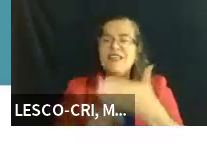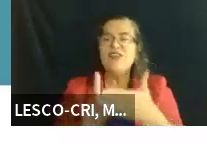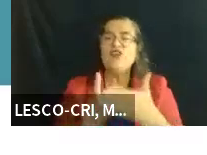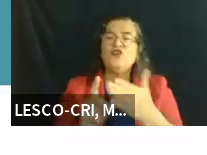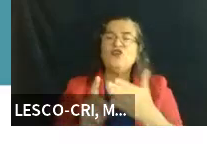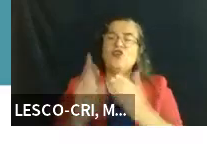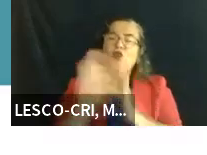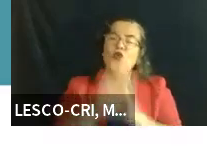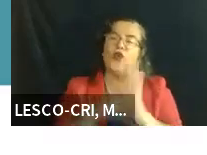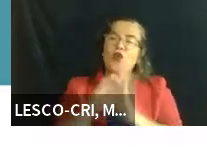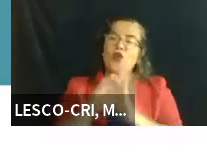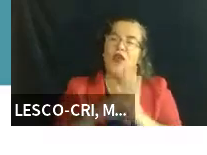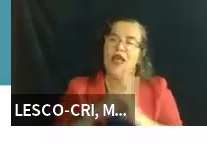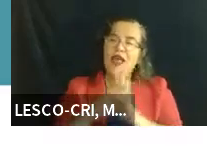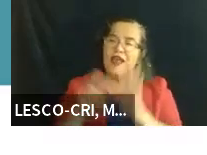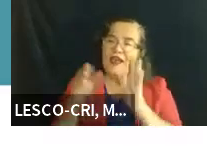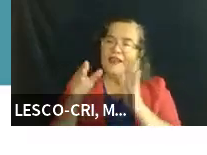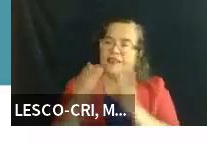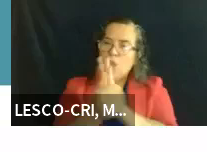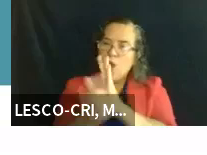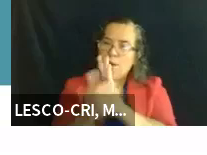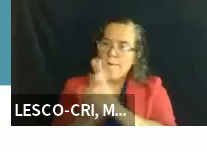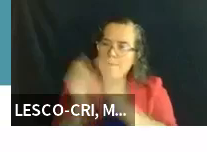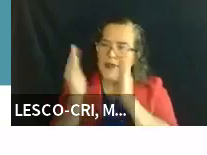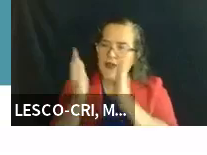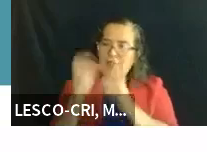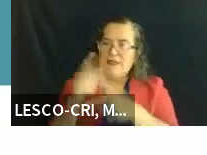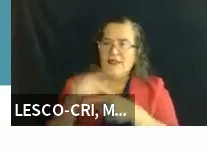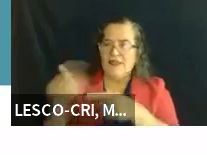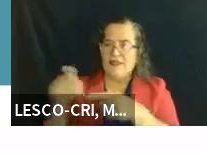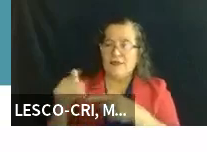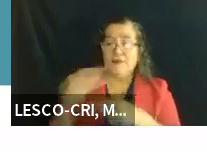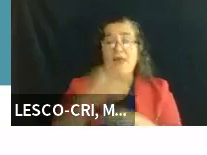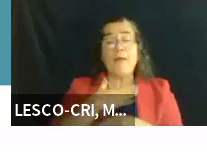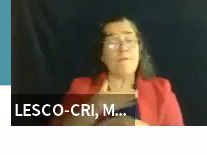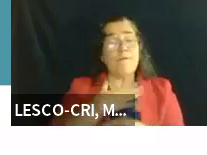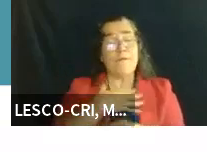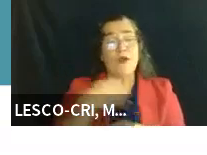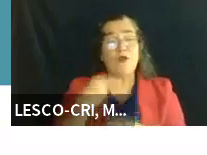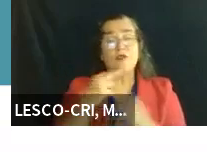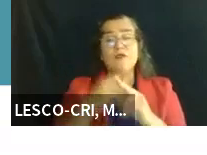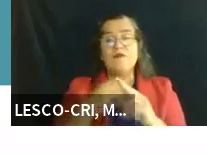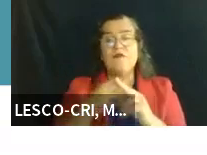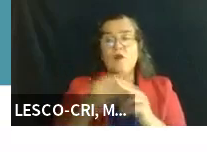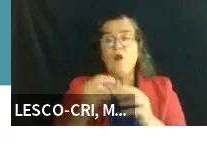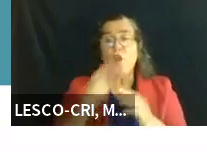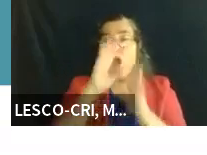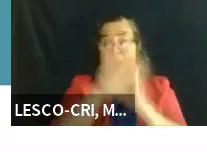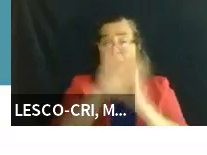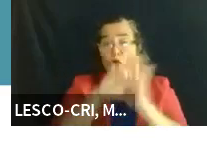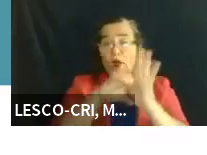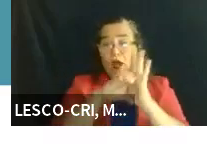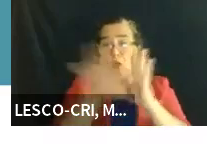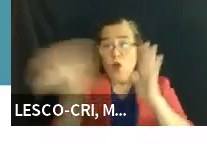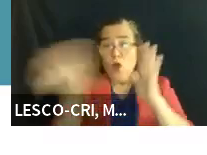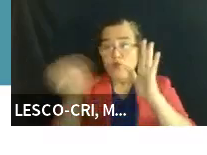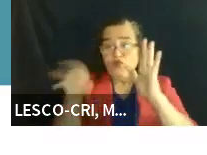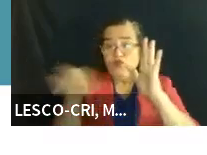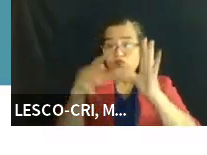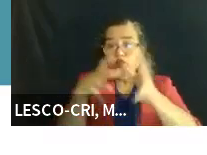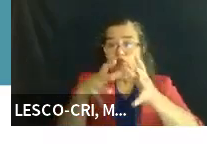esto interpela un diseño curricular que a mí me gusta denominarlo como inflación del currículum, ¿no? Un diseño